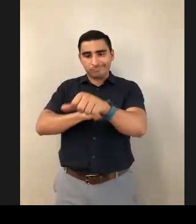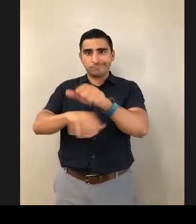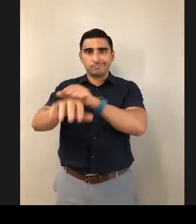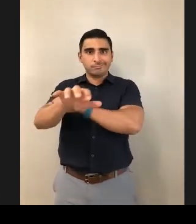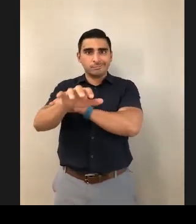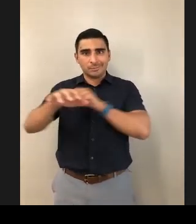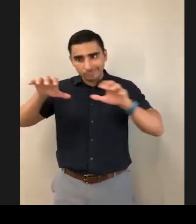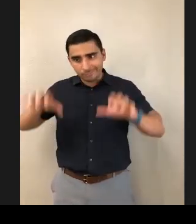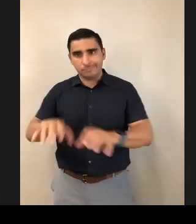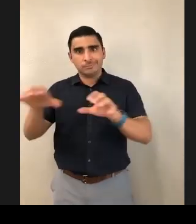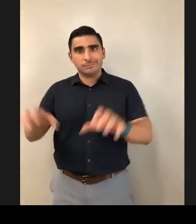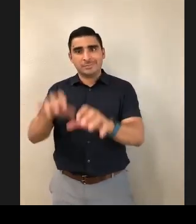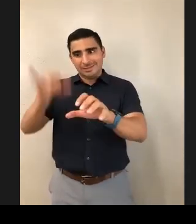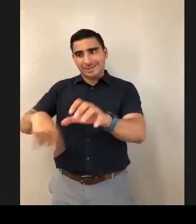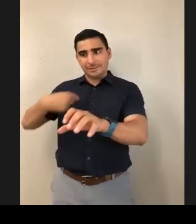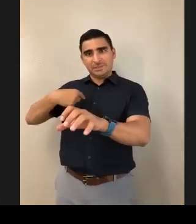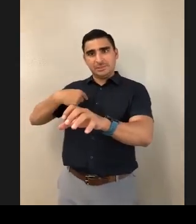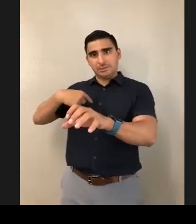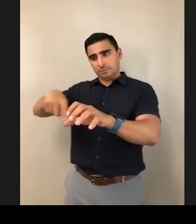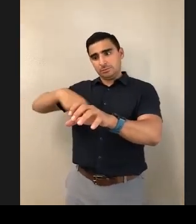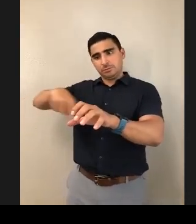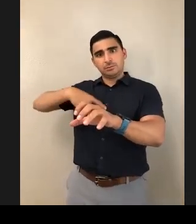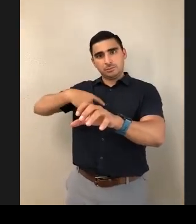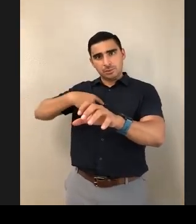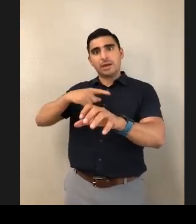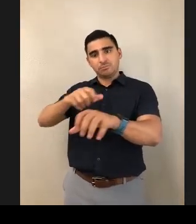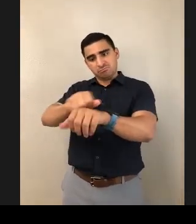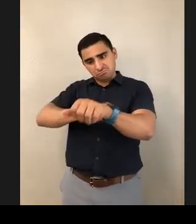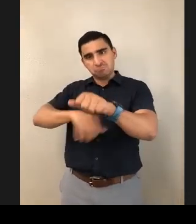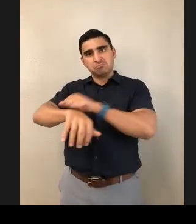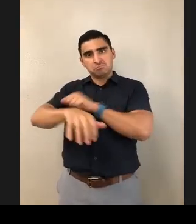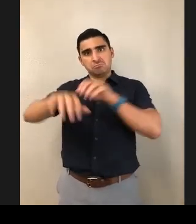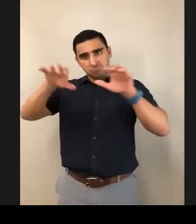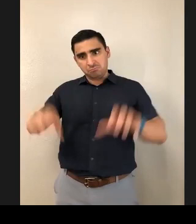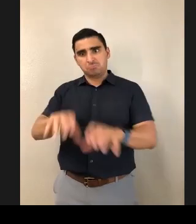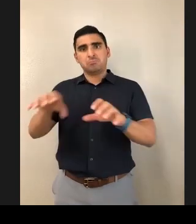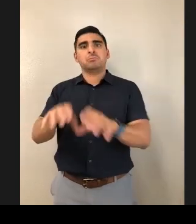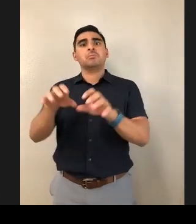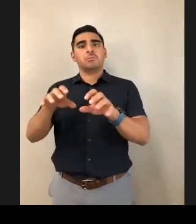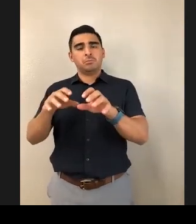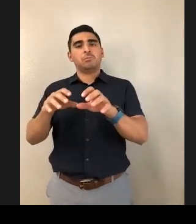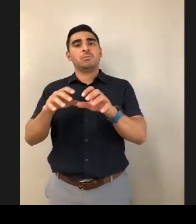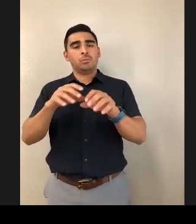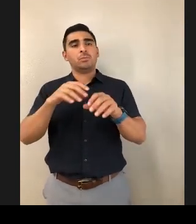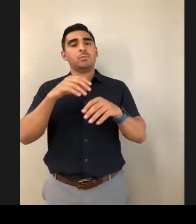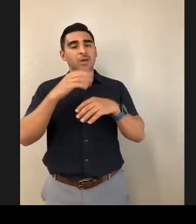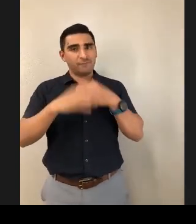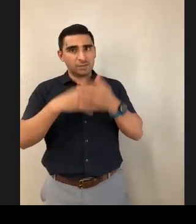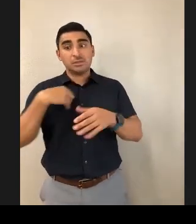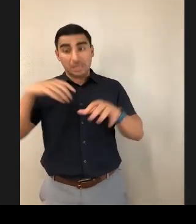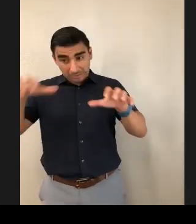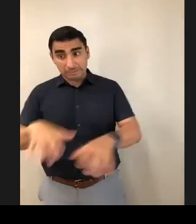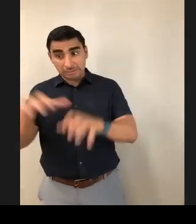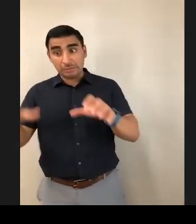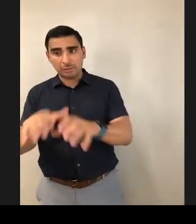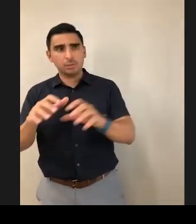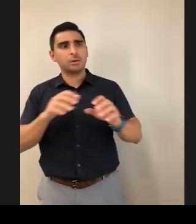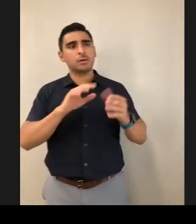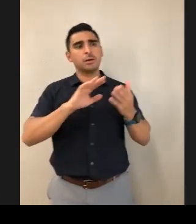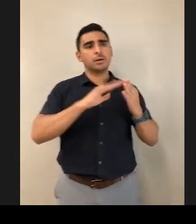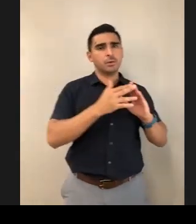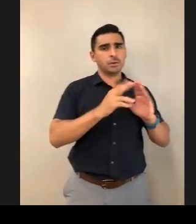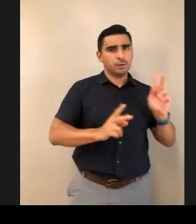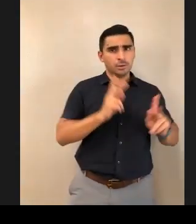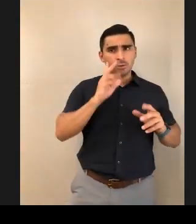personas que ejecuten. Y a eso me quiero comprometer yo, a ejecutar, a ganarme